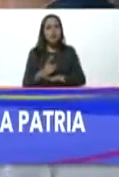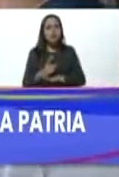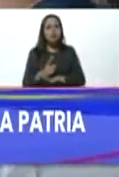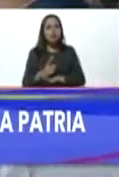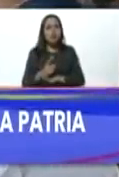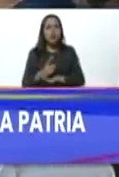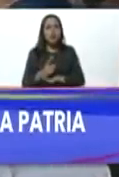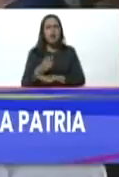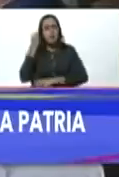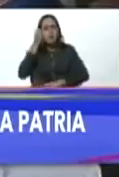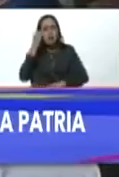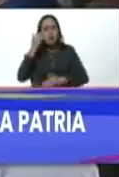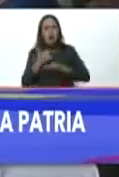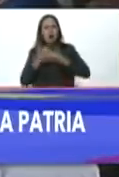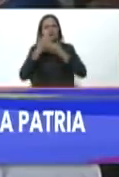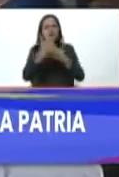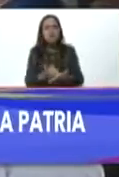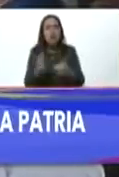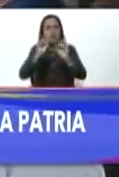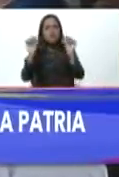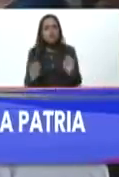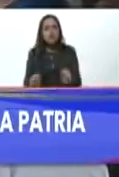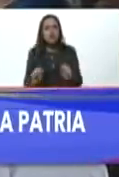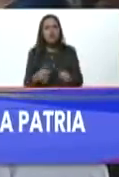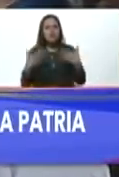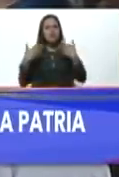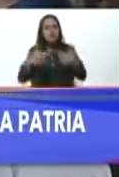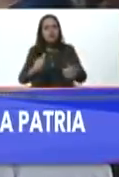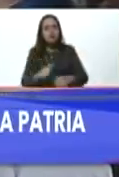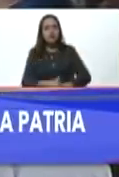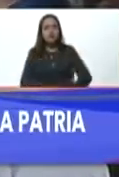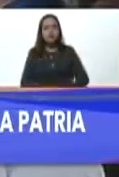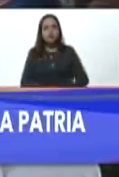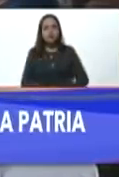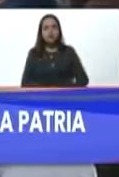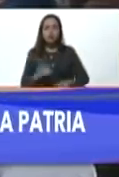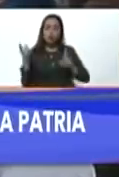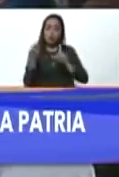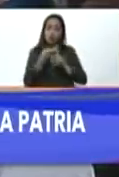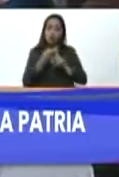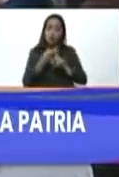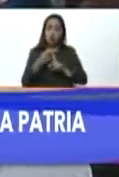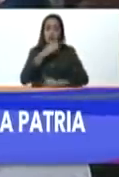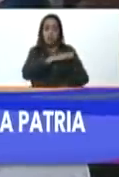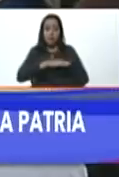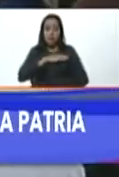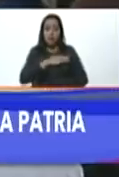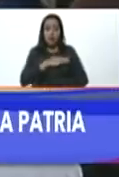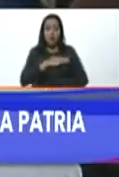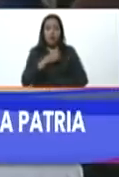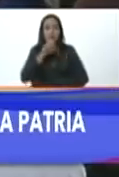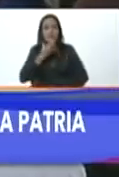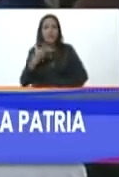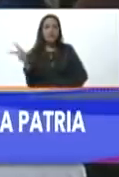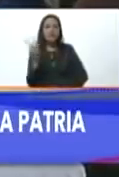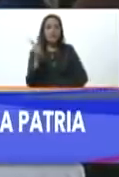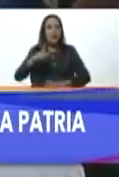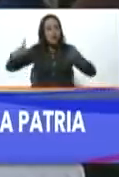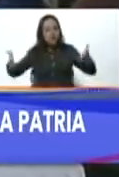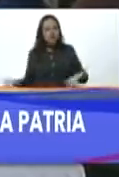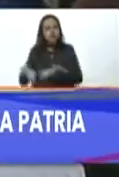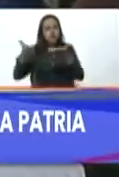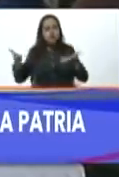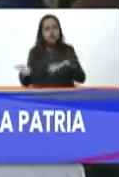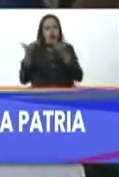importantes para el sistema de salud. Uno de ellos es, basados en la misión Venezuela Bella, reimpulsar